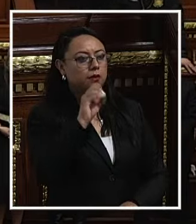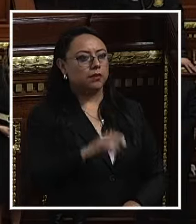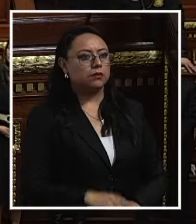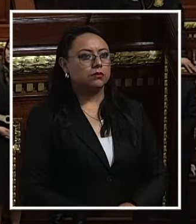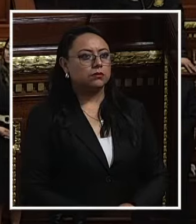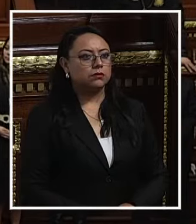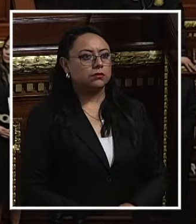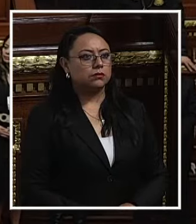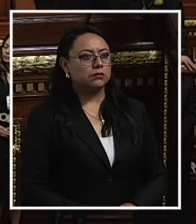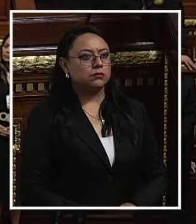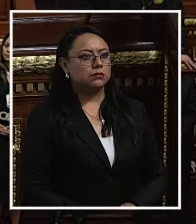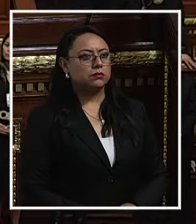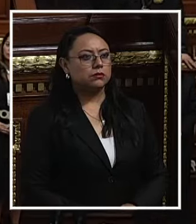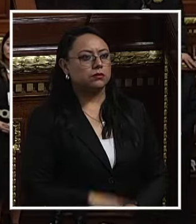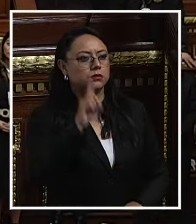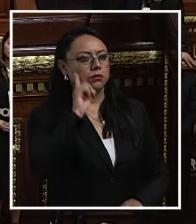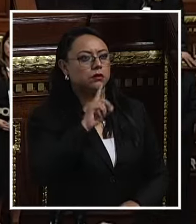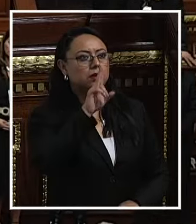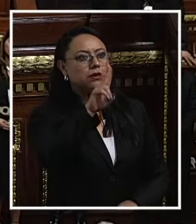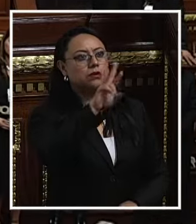Urriza Arellano Patricia.